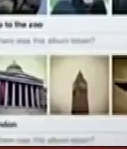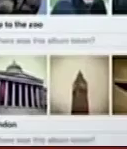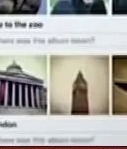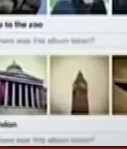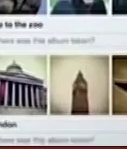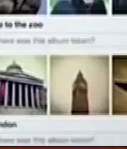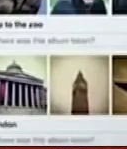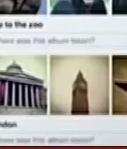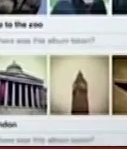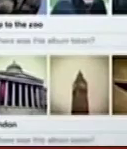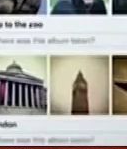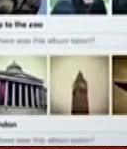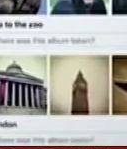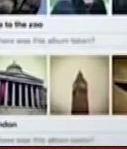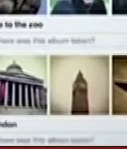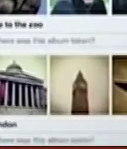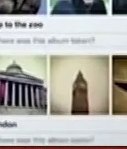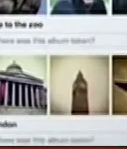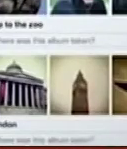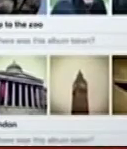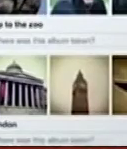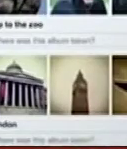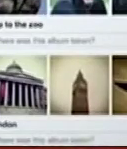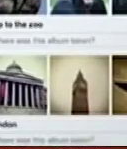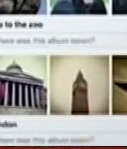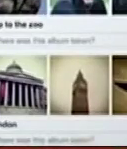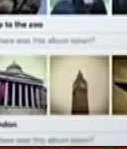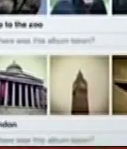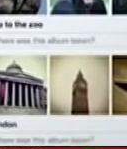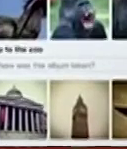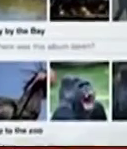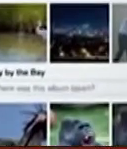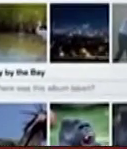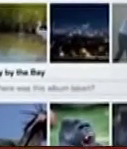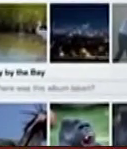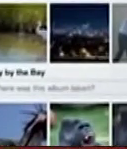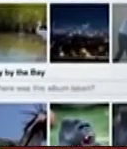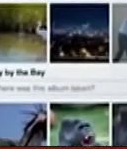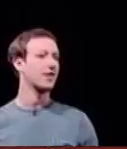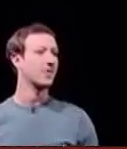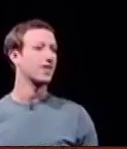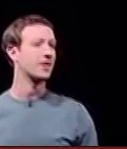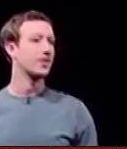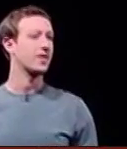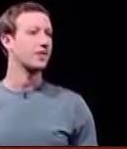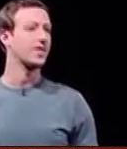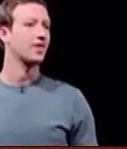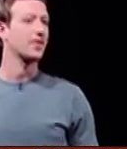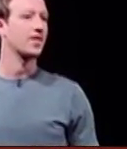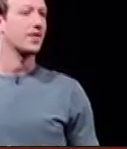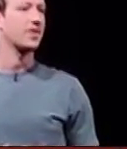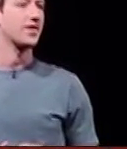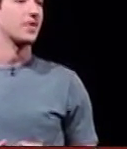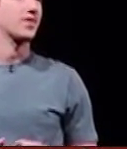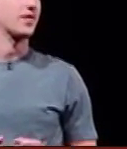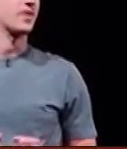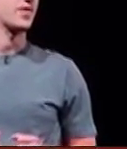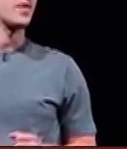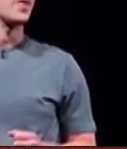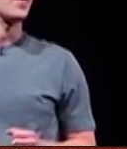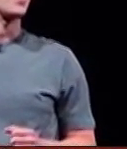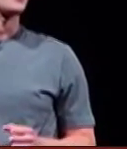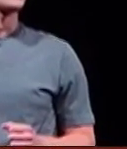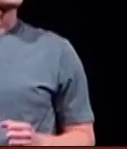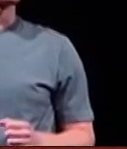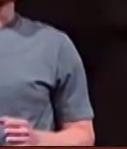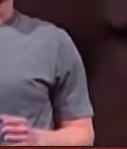punto más en contra de Facebook ayer, debido a que el periódico, el diario The Guardian, publicó un documento documento filtrado,